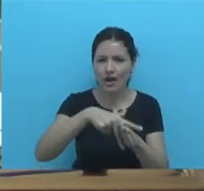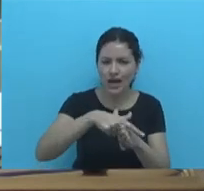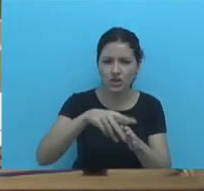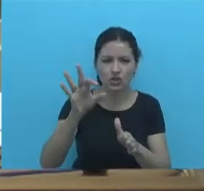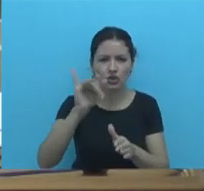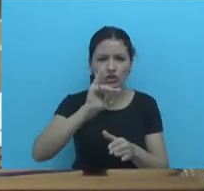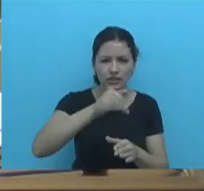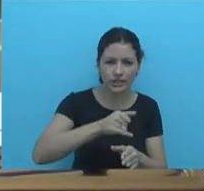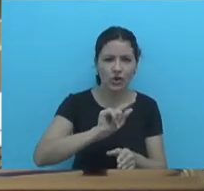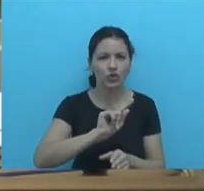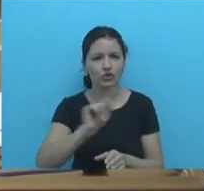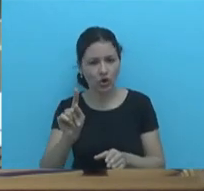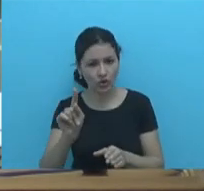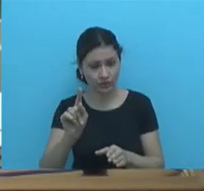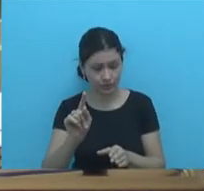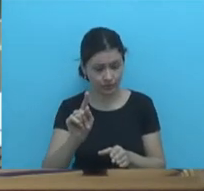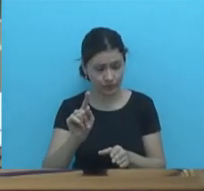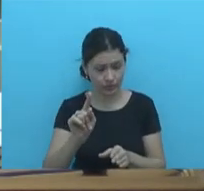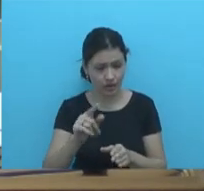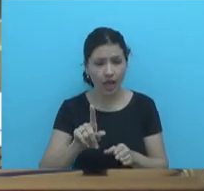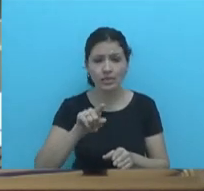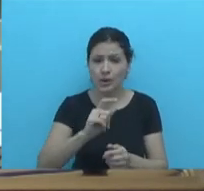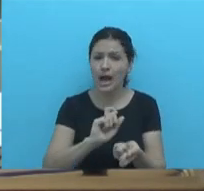si reemplazamos, ¿dónde reemplazamos?